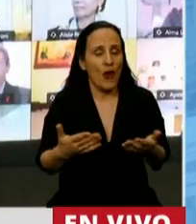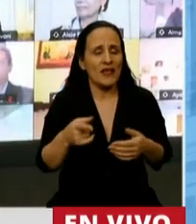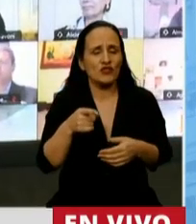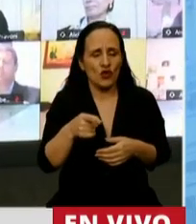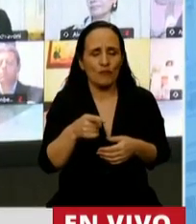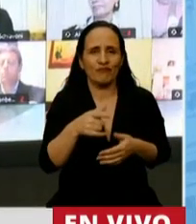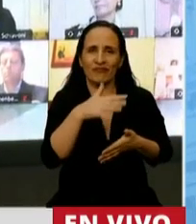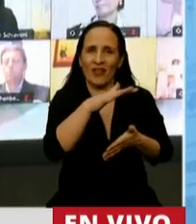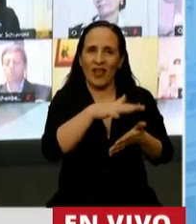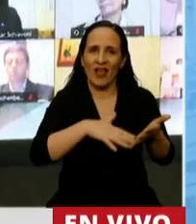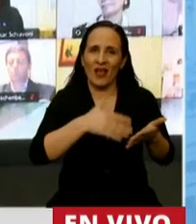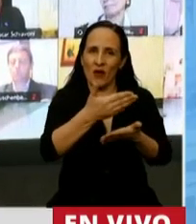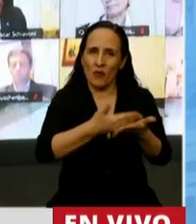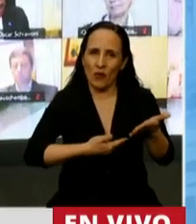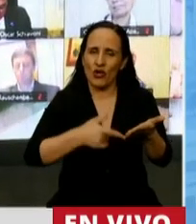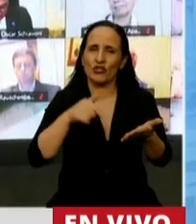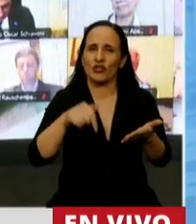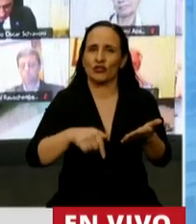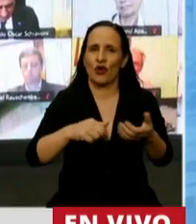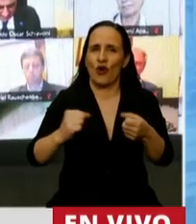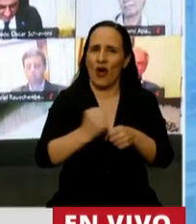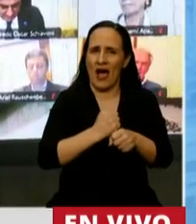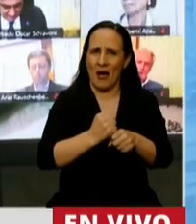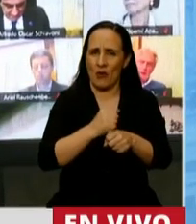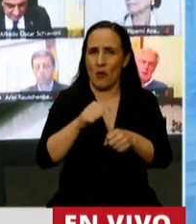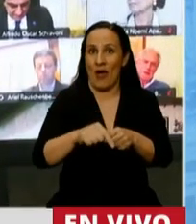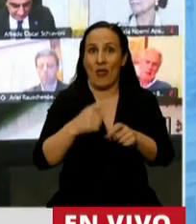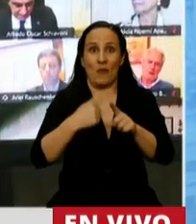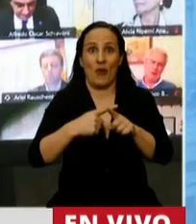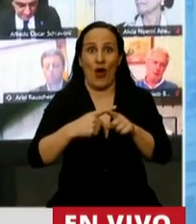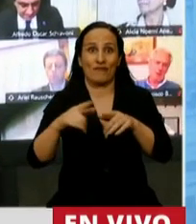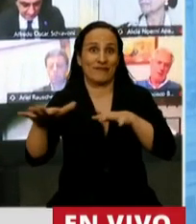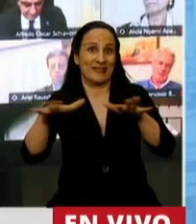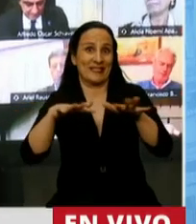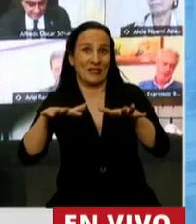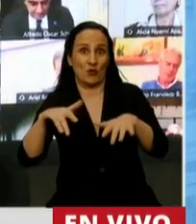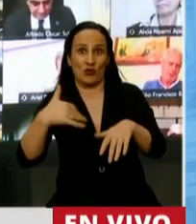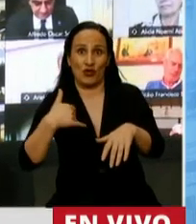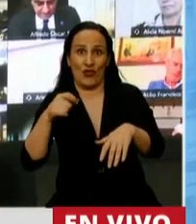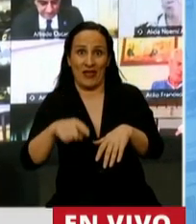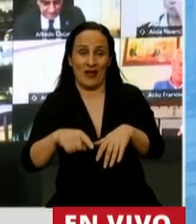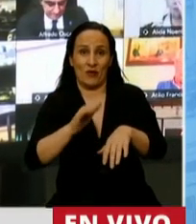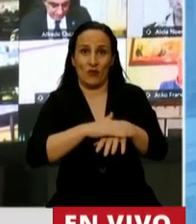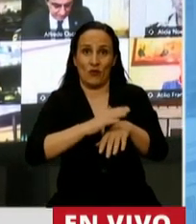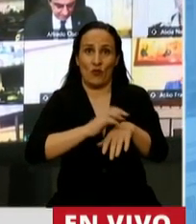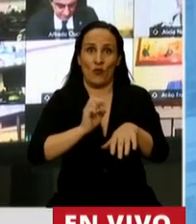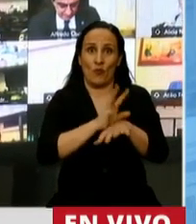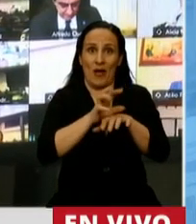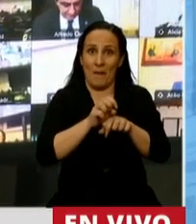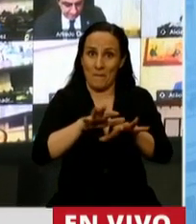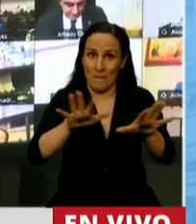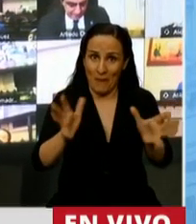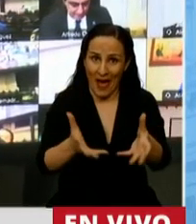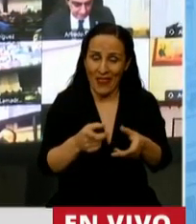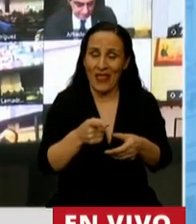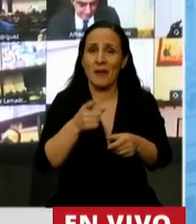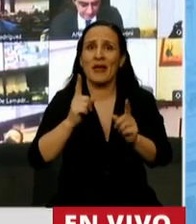para financiarlo. Sin embargo, la cuestión del presupuesto no puede reducirse a eso. El presupuesto,